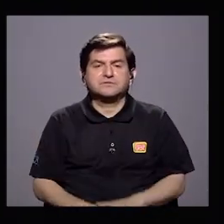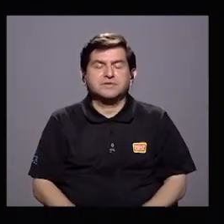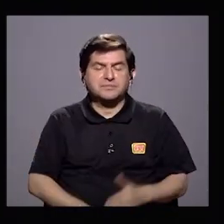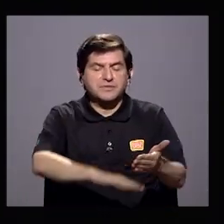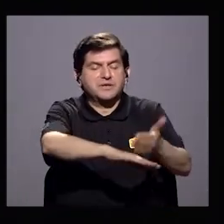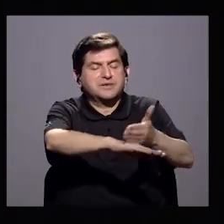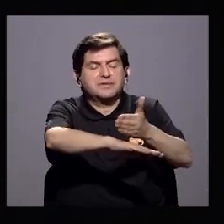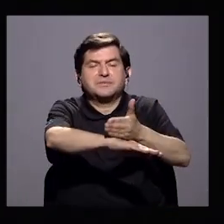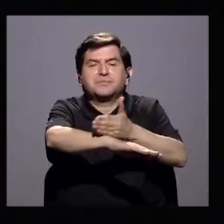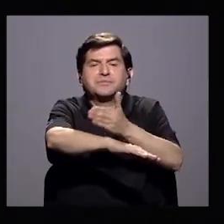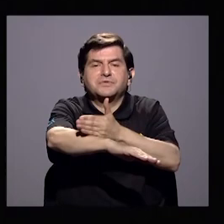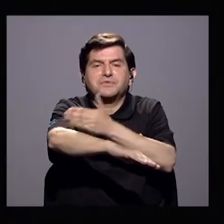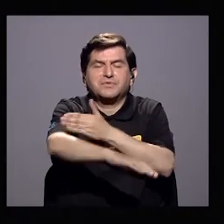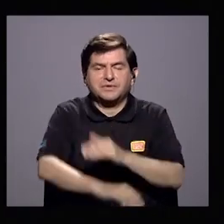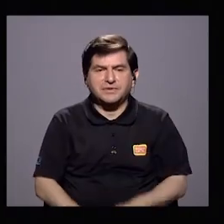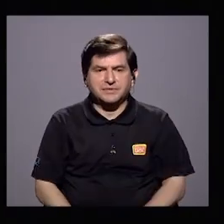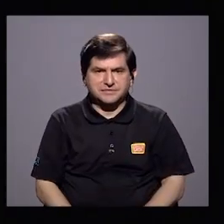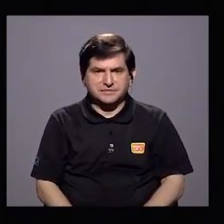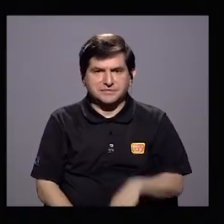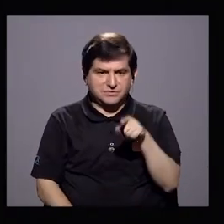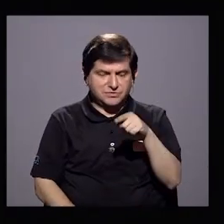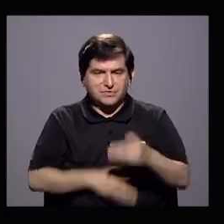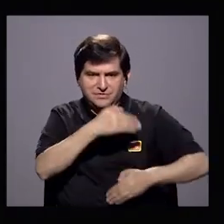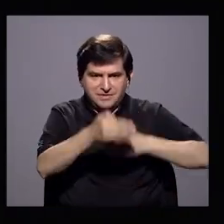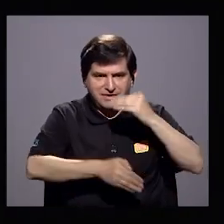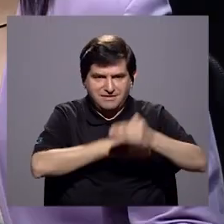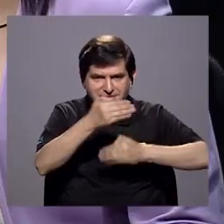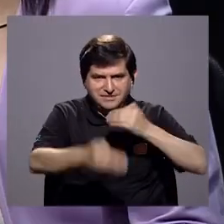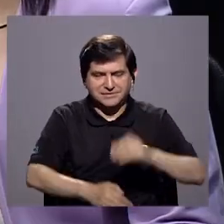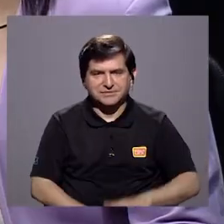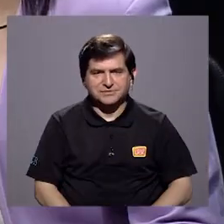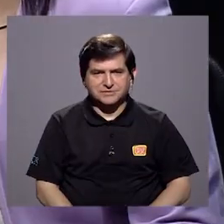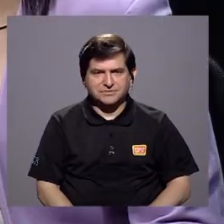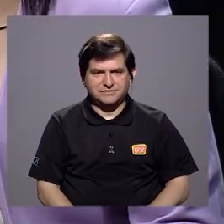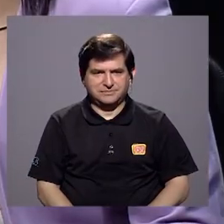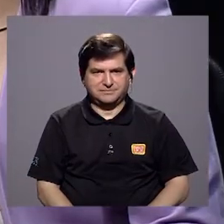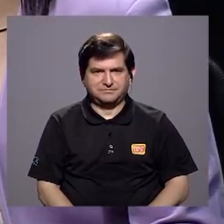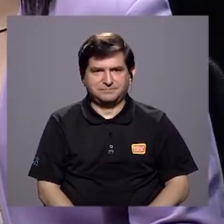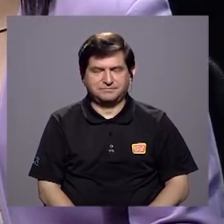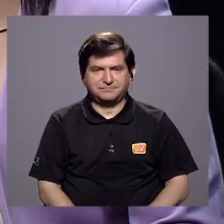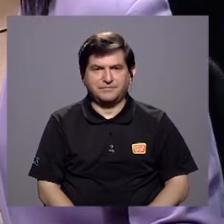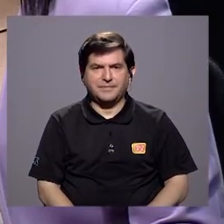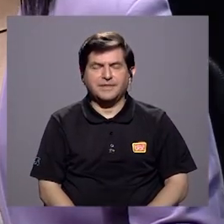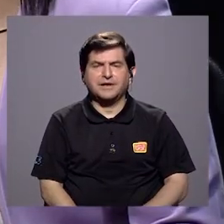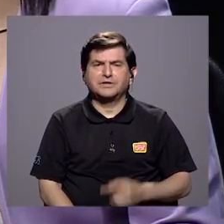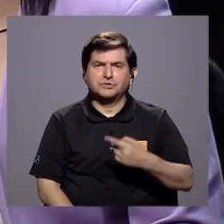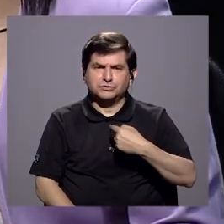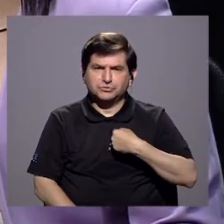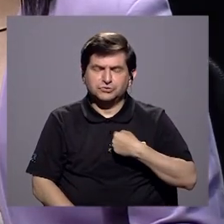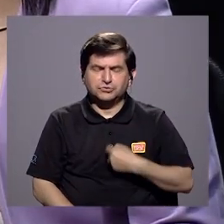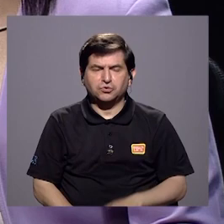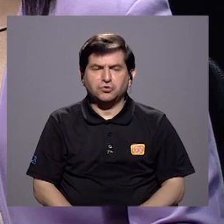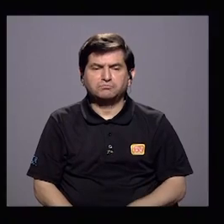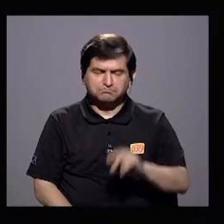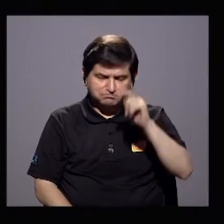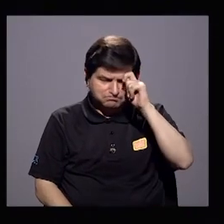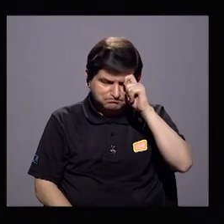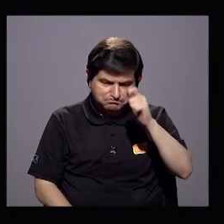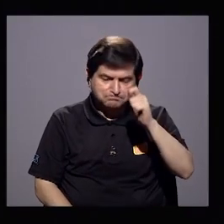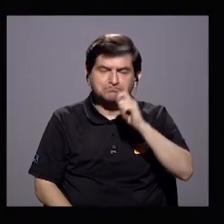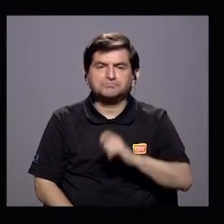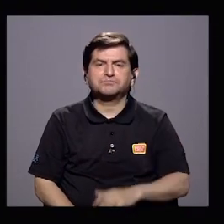un avance de cómo ha prosperado su gestión. En ese sentido, yo puedo reconocer